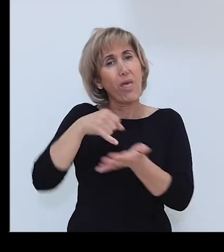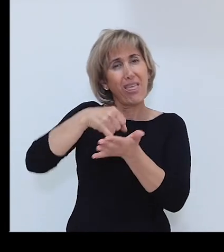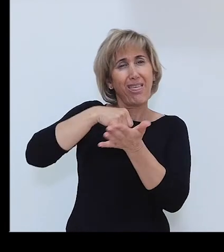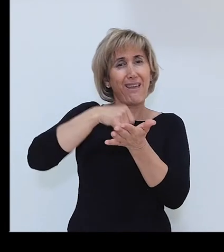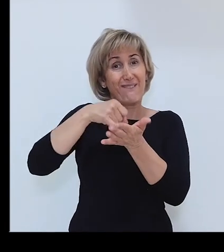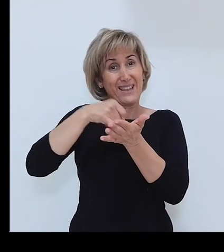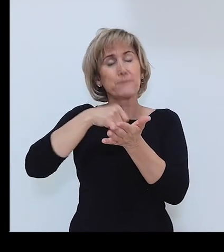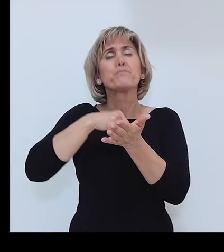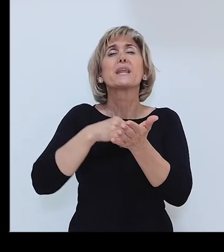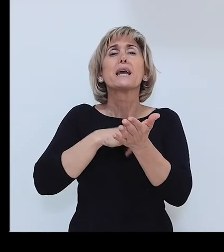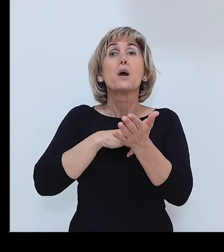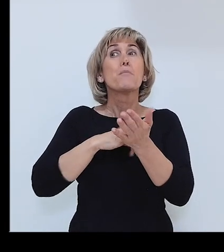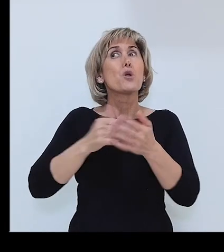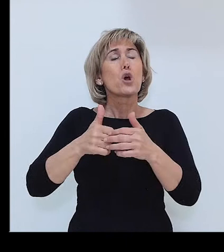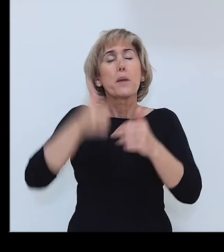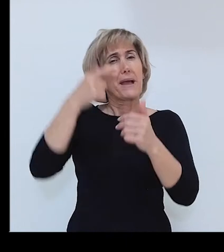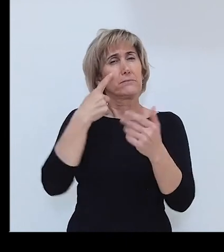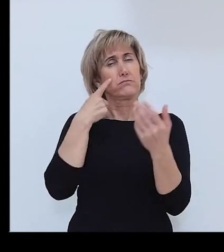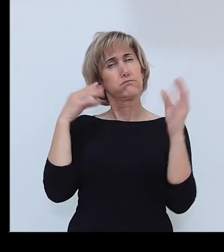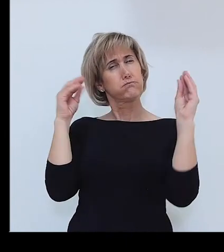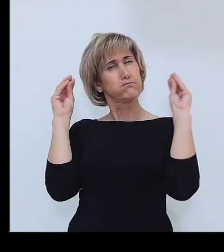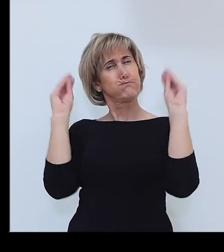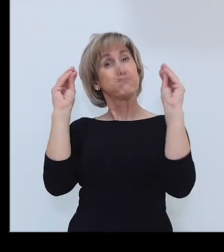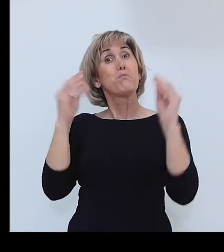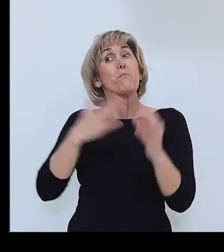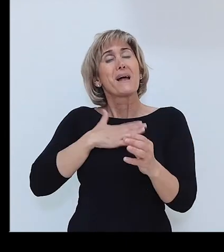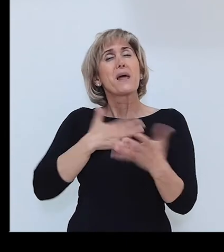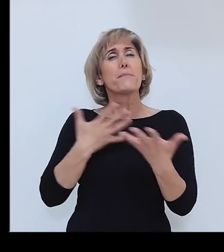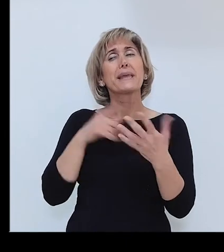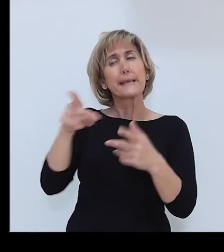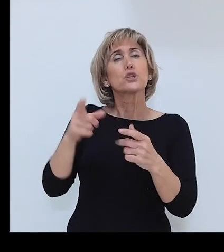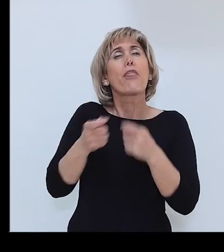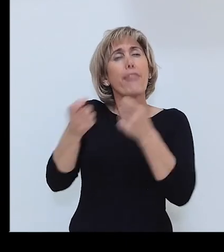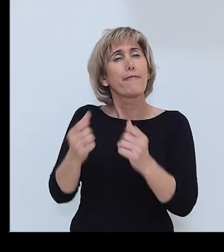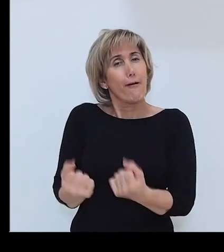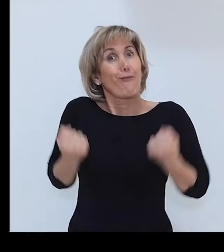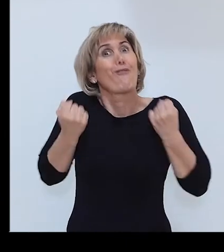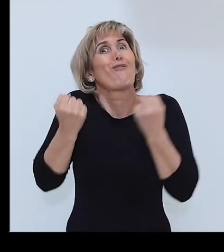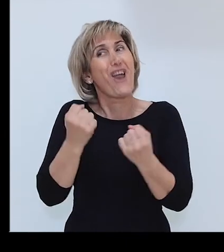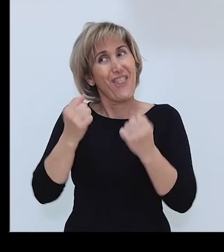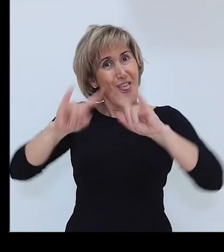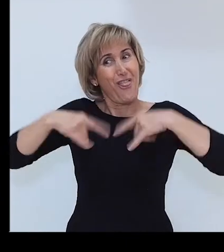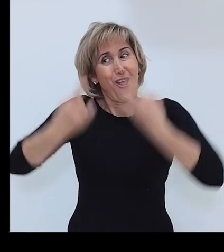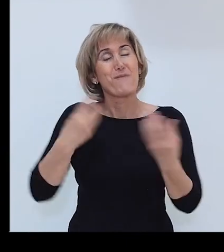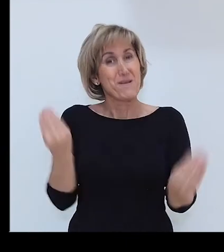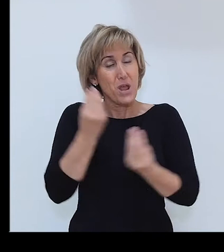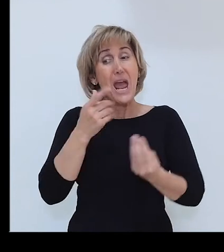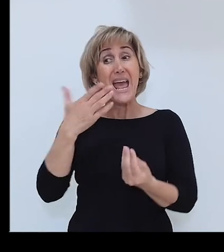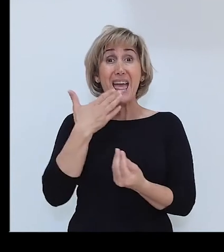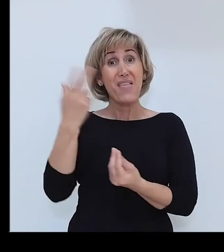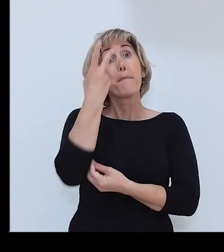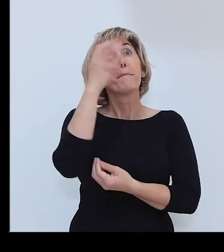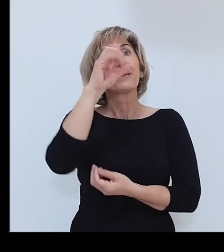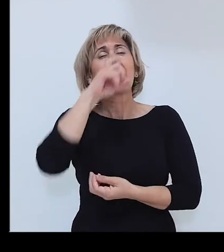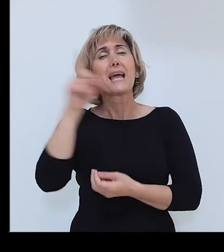una salud frágil, pero sobre todo la que más le caracteriza es, a mí por lo menos, me parecía que esto le daba fuerza. Por